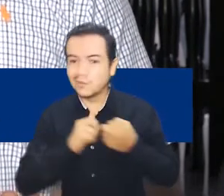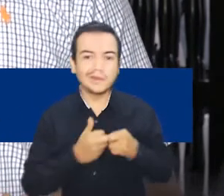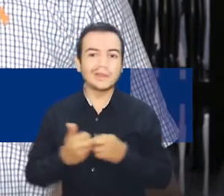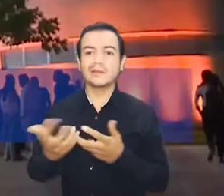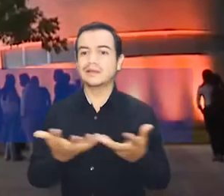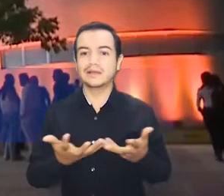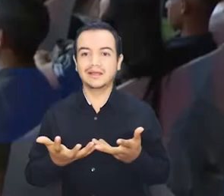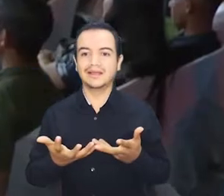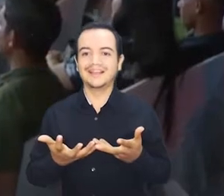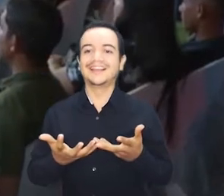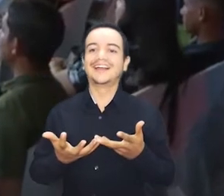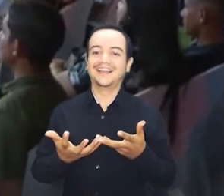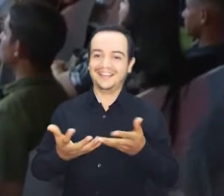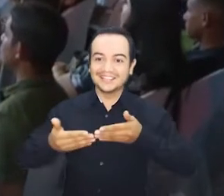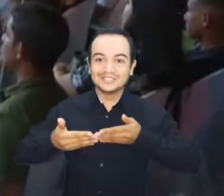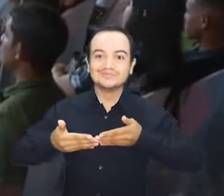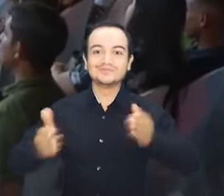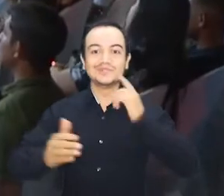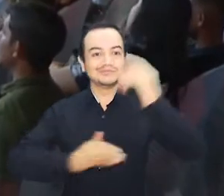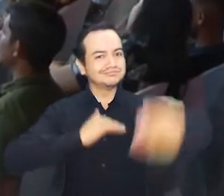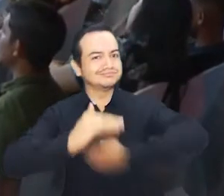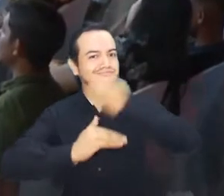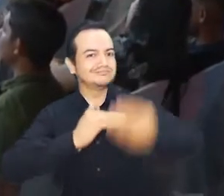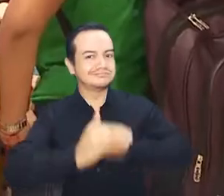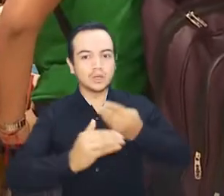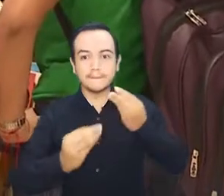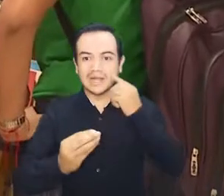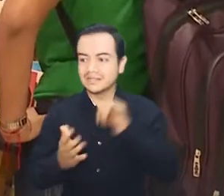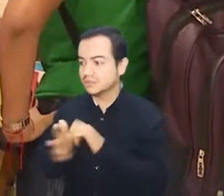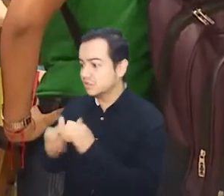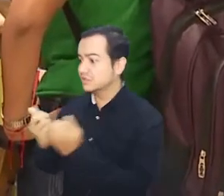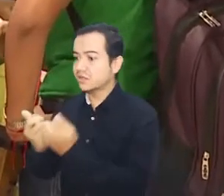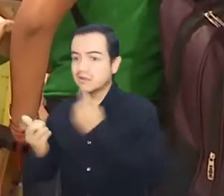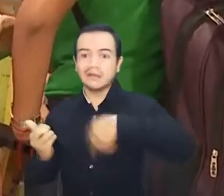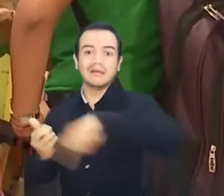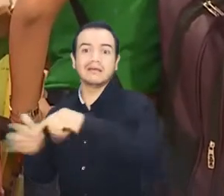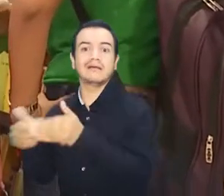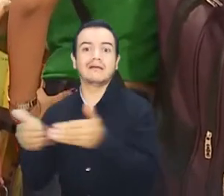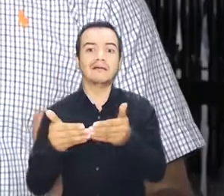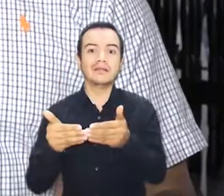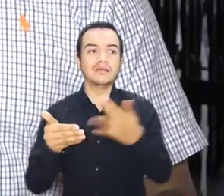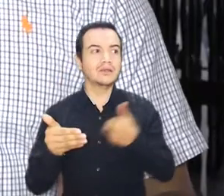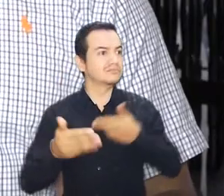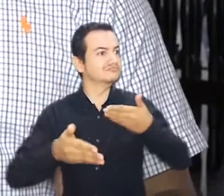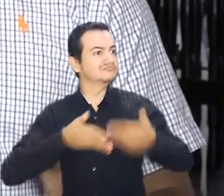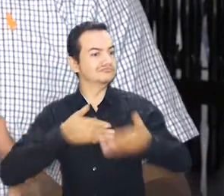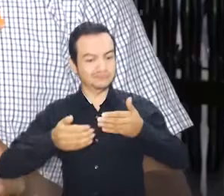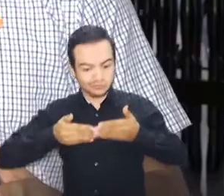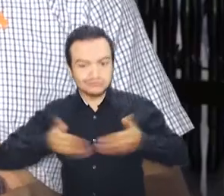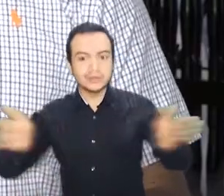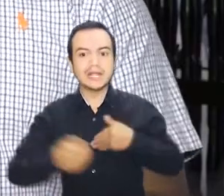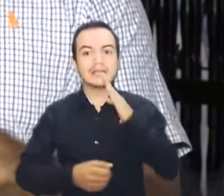de allí en donde se genera un nuevo espacio, no solamente por la falta de las aulas de clase, es cuando se debe aprovechar en este caso,